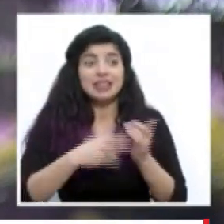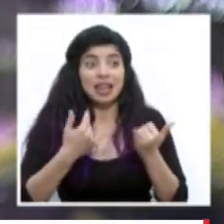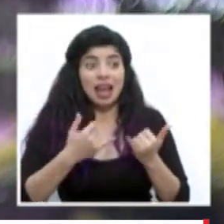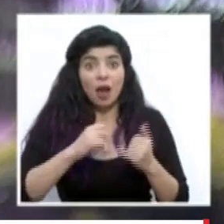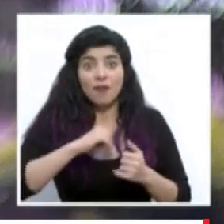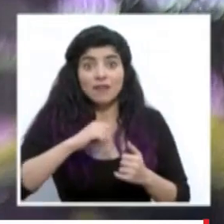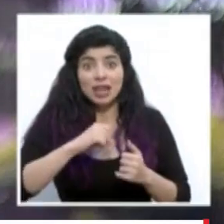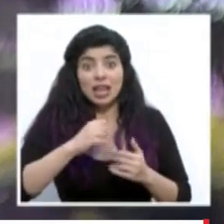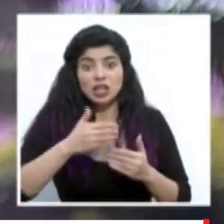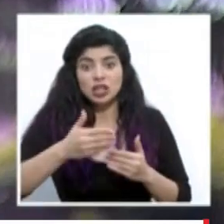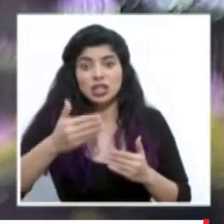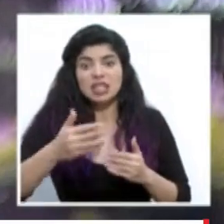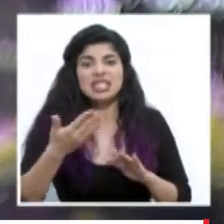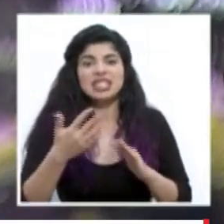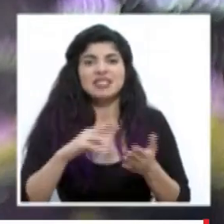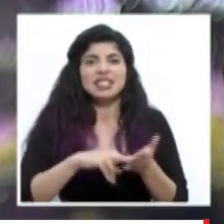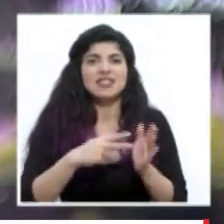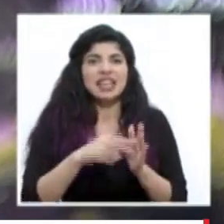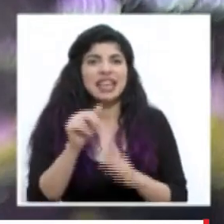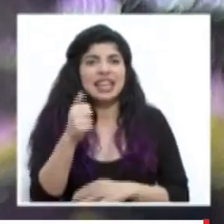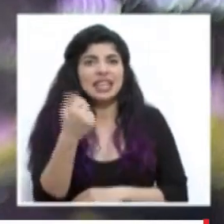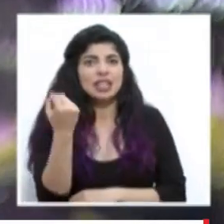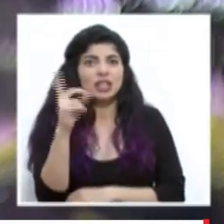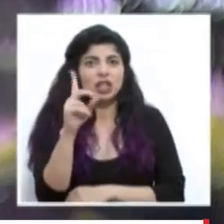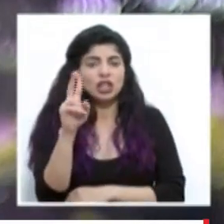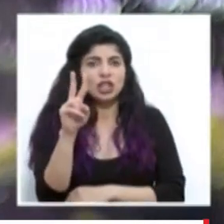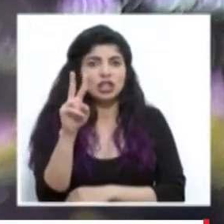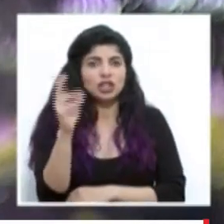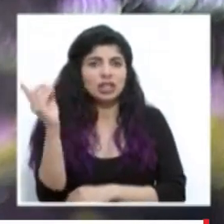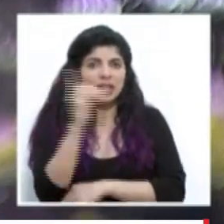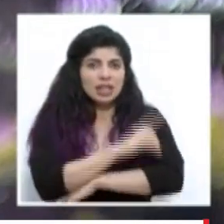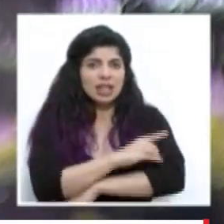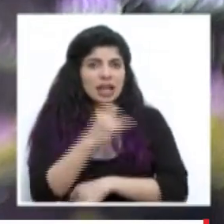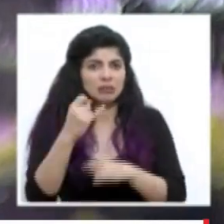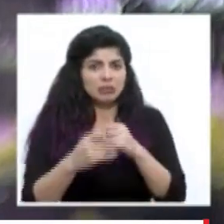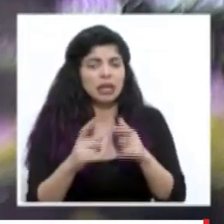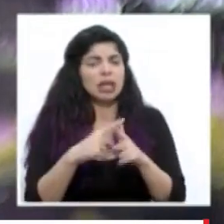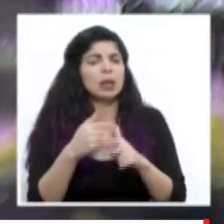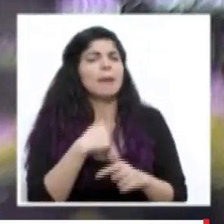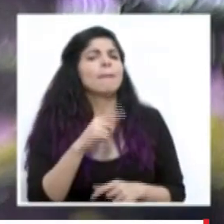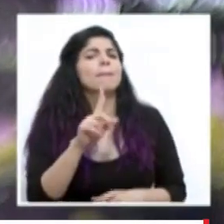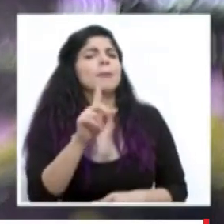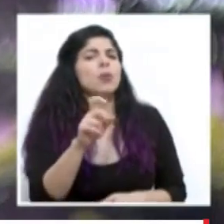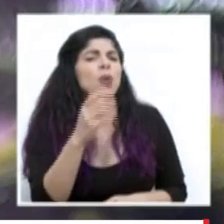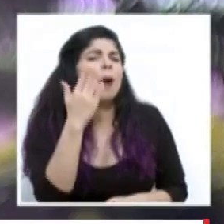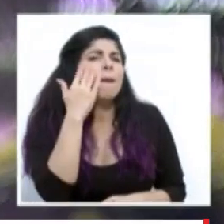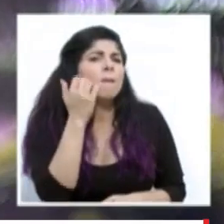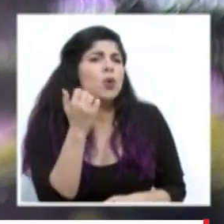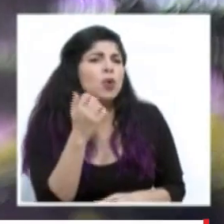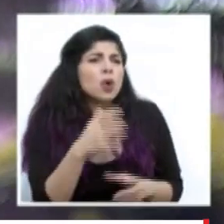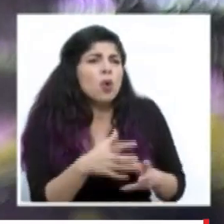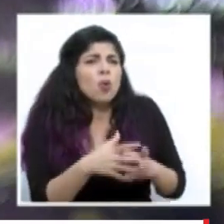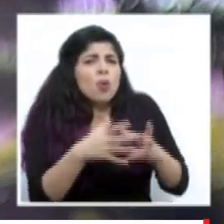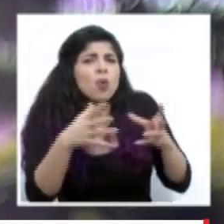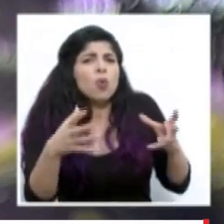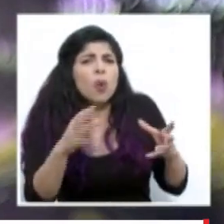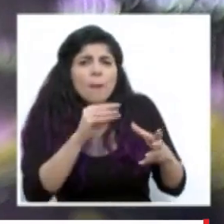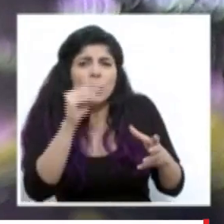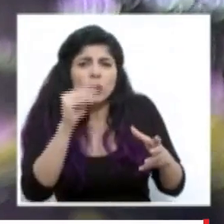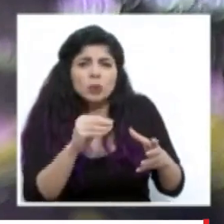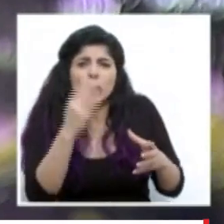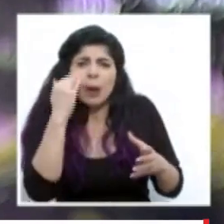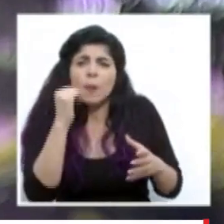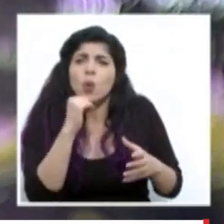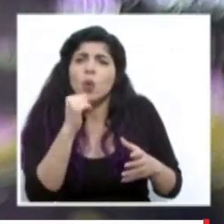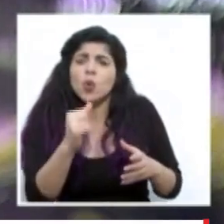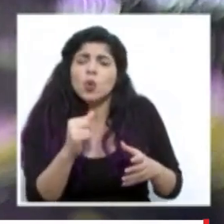ritmo podría ser entre 10 a 12 días. Entonces, la pregunta que yo les hago a ustedes es, ¿por qué está tan alto este porcentaje? ¿Por qué no